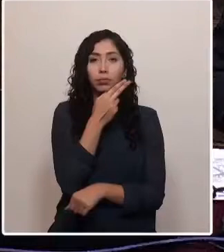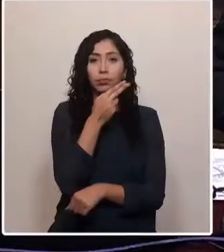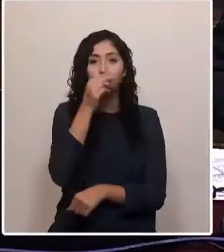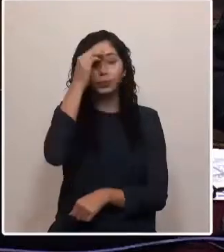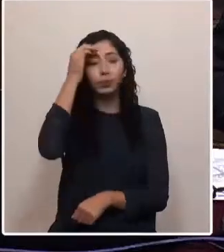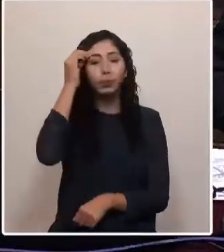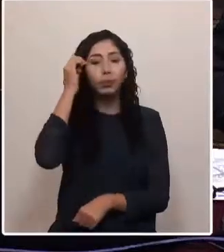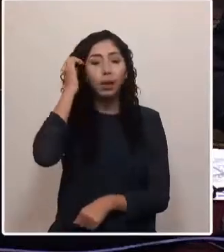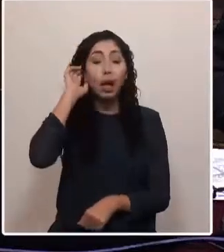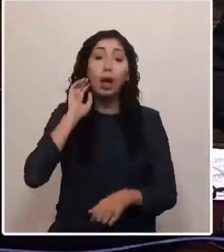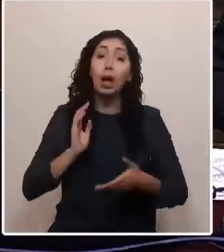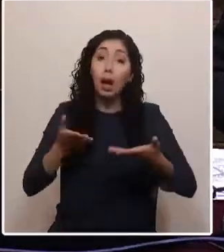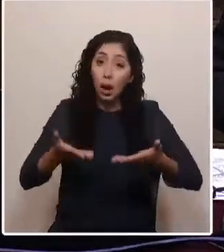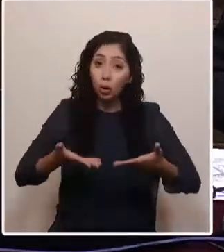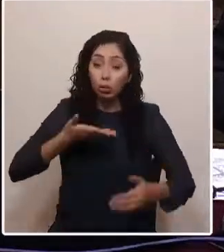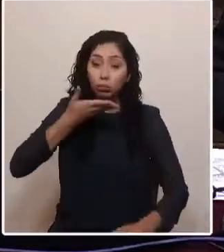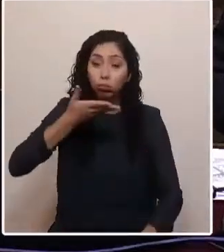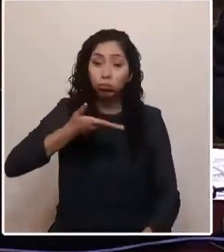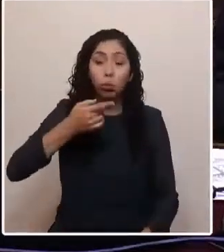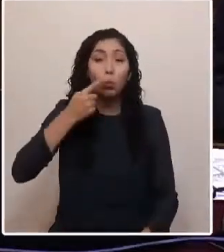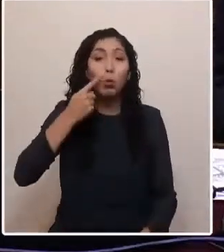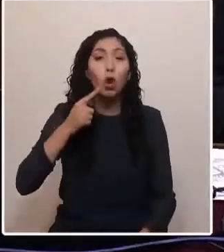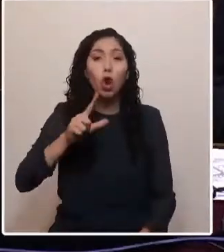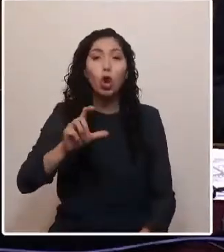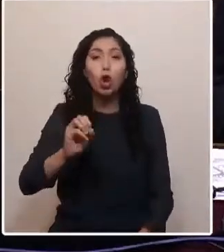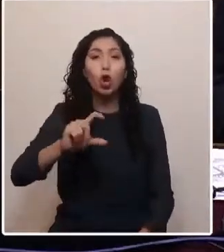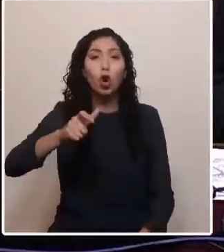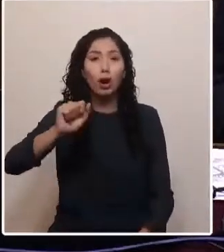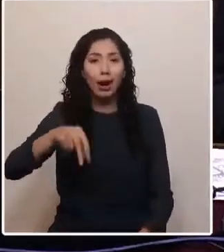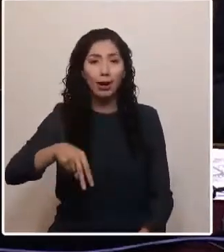Tiene la palabra el convencional Rodrigo Logan.